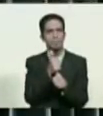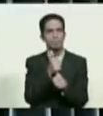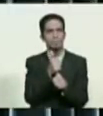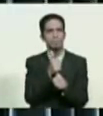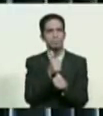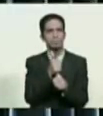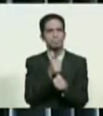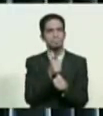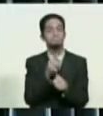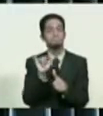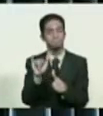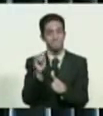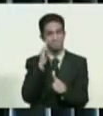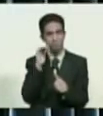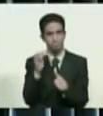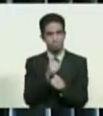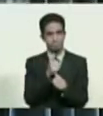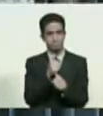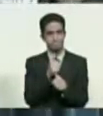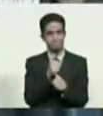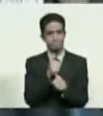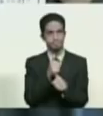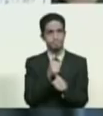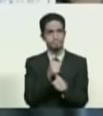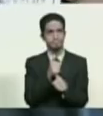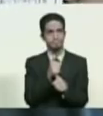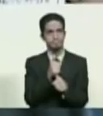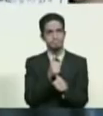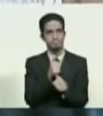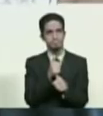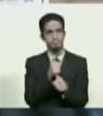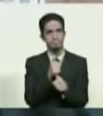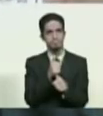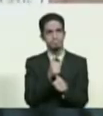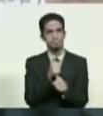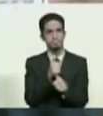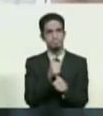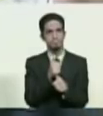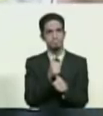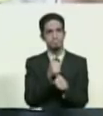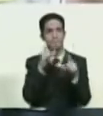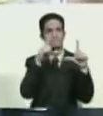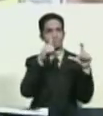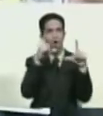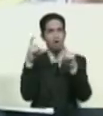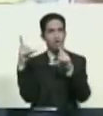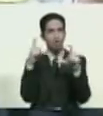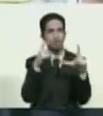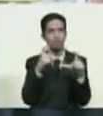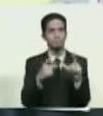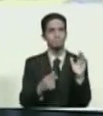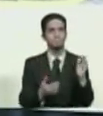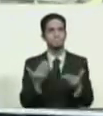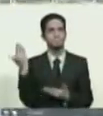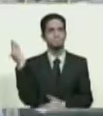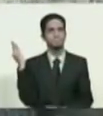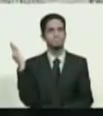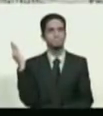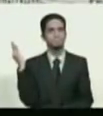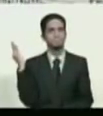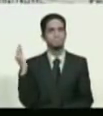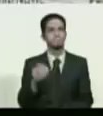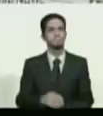En la misma tablet de el equipo número 2 que estaba conectado al mando del dron